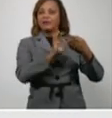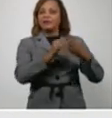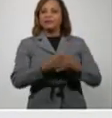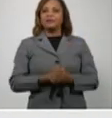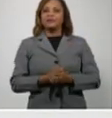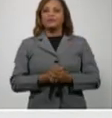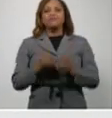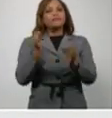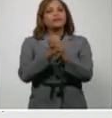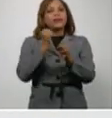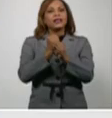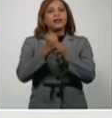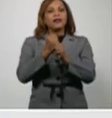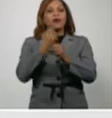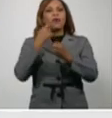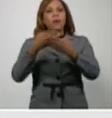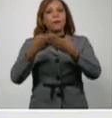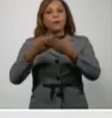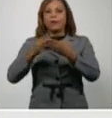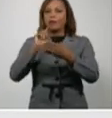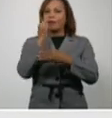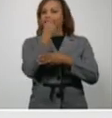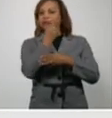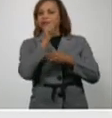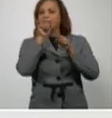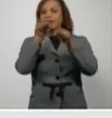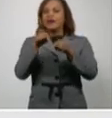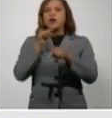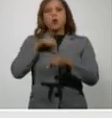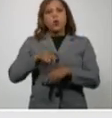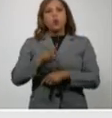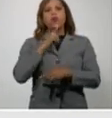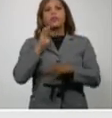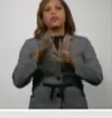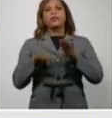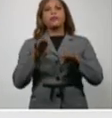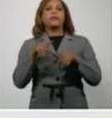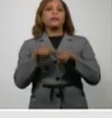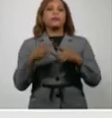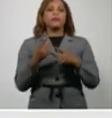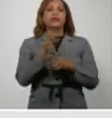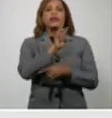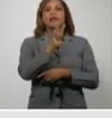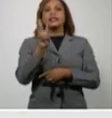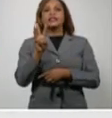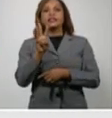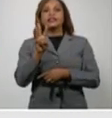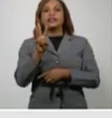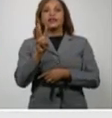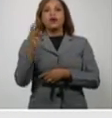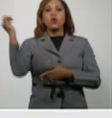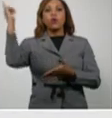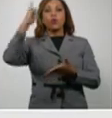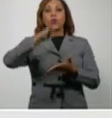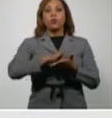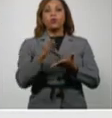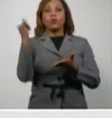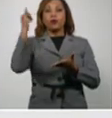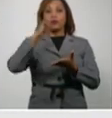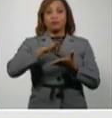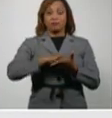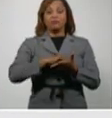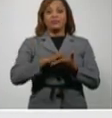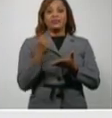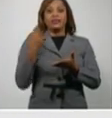trabajar con las muestras. Hoy dependemos principalmente de los 3 vuelos sanitarios que entran al municipio y por supuesto pues